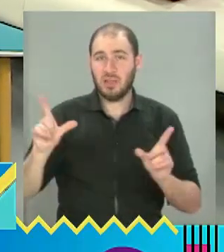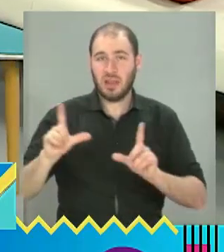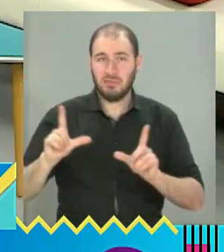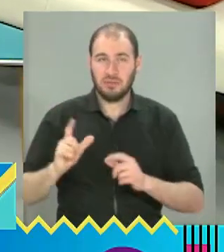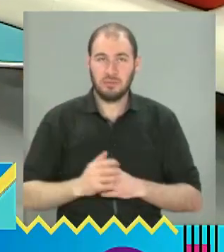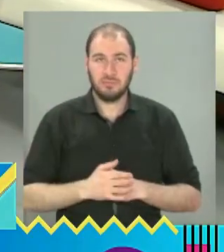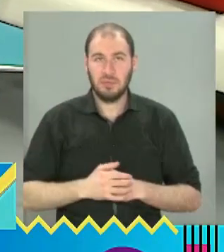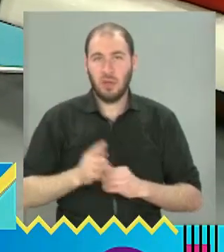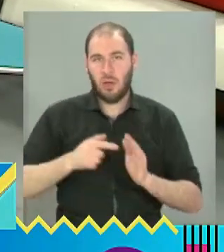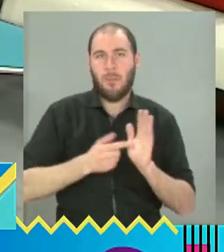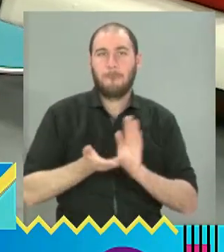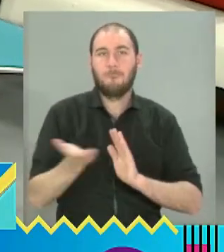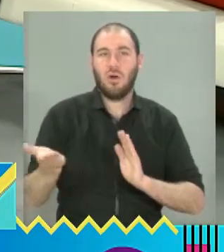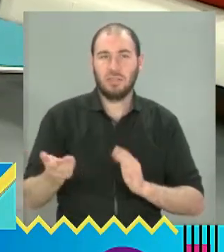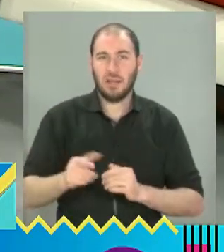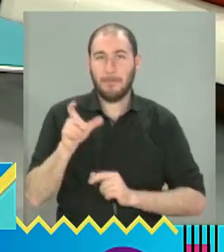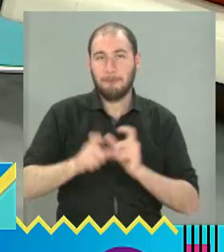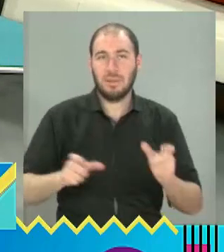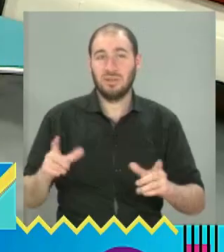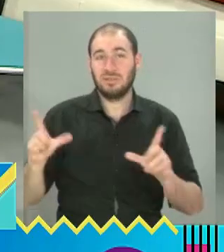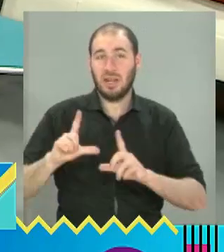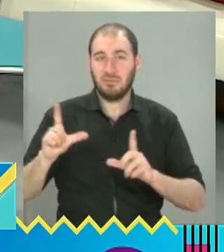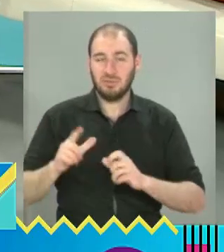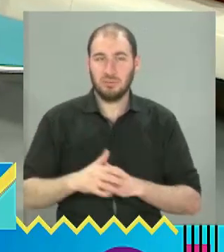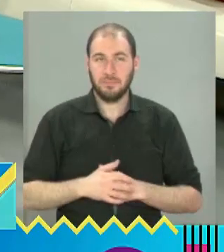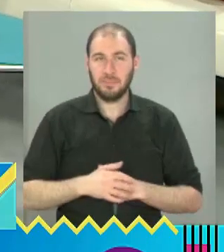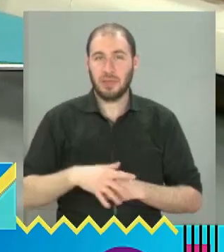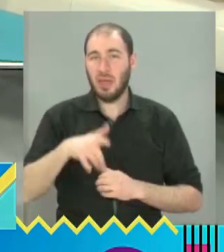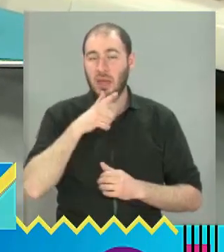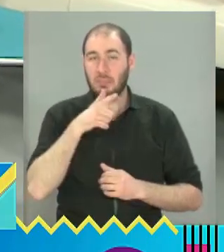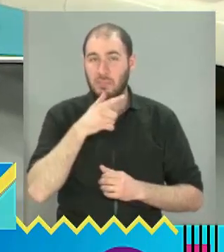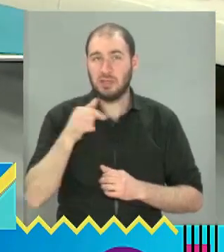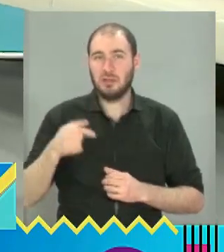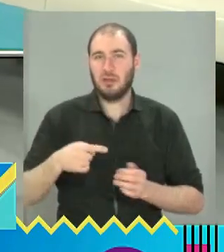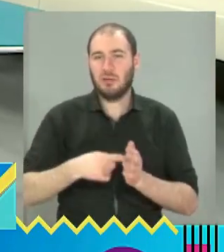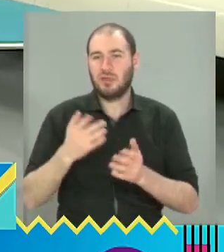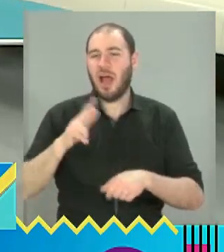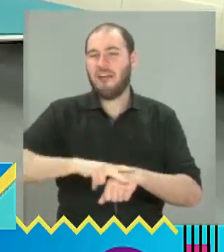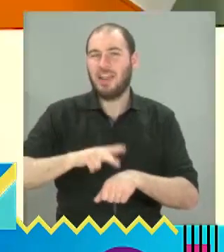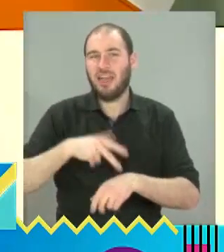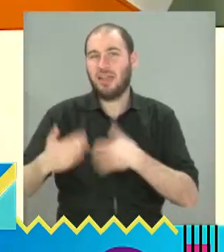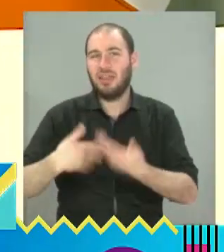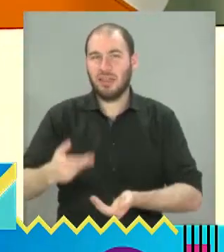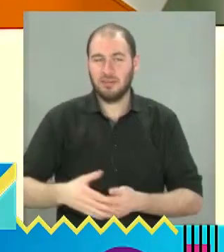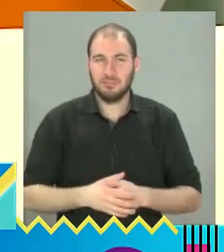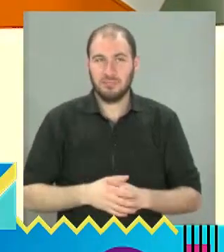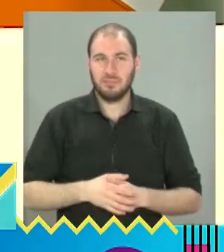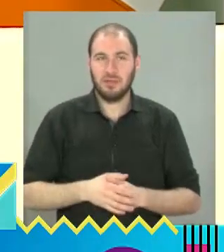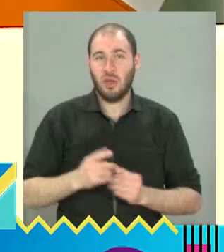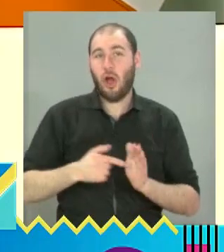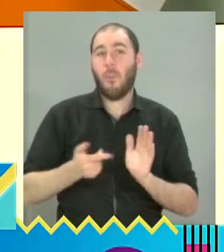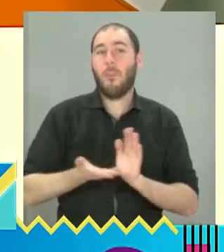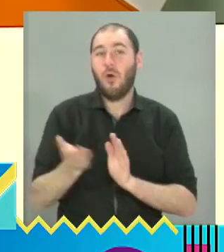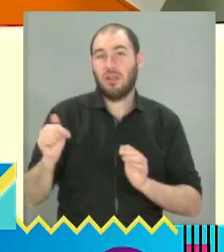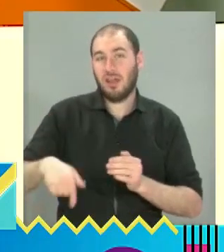o sea, son expuestos por la gente que está en la tele como si tuvieran que hacer un show de habilidades. Digo, se los expone